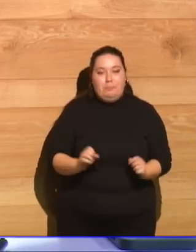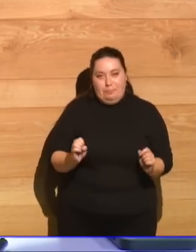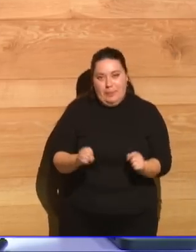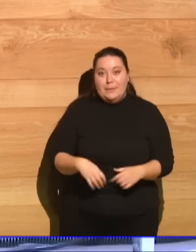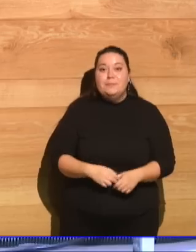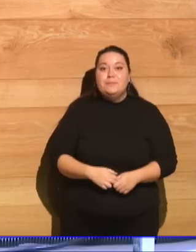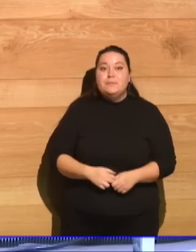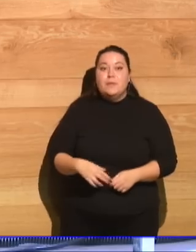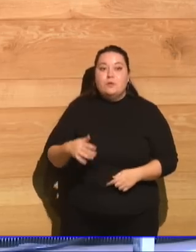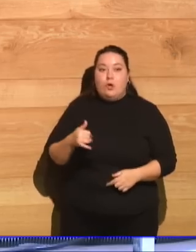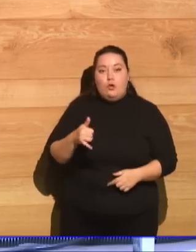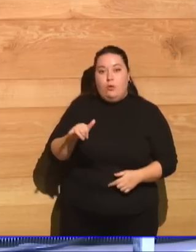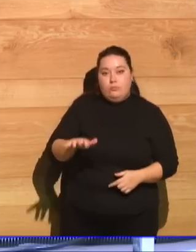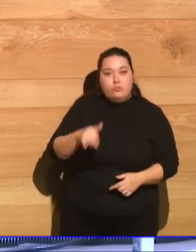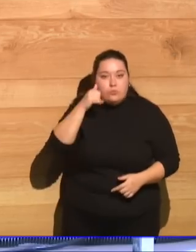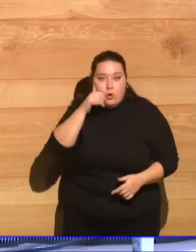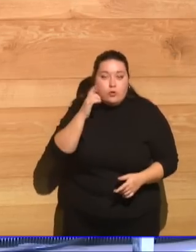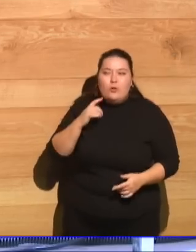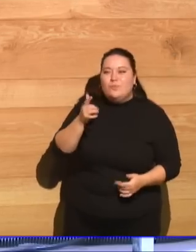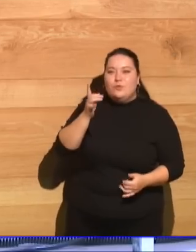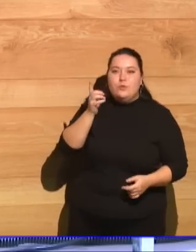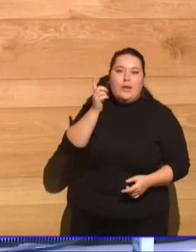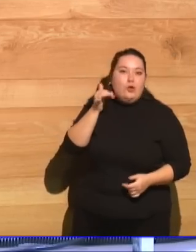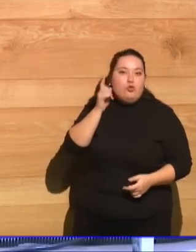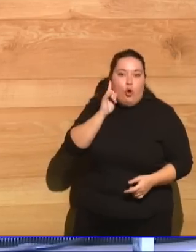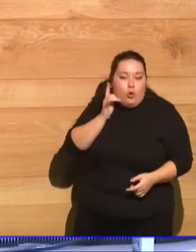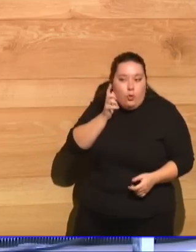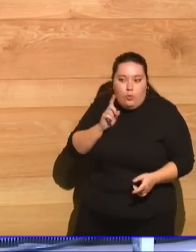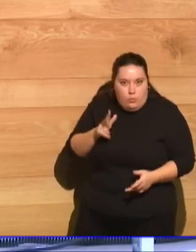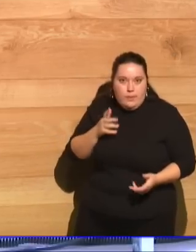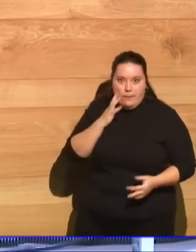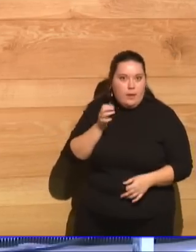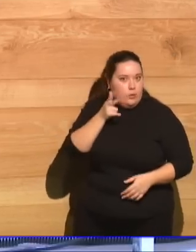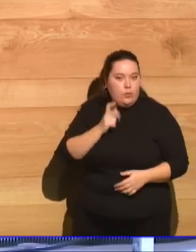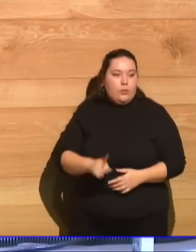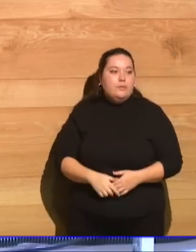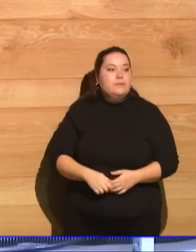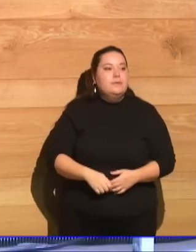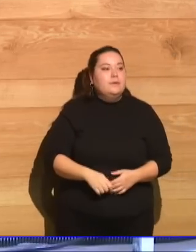entonces no me pongo porque, ya digo, no lo escucho. No es que no me quiera poner, sino que no me puse, ¿vale? Entonces,